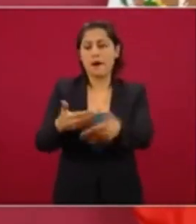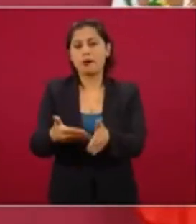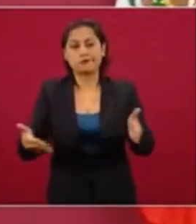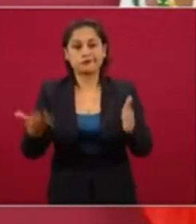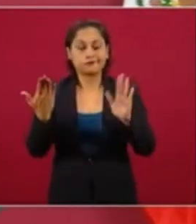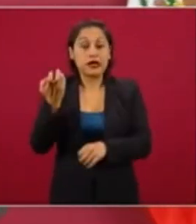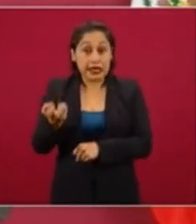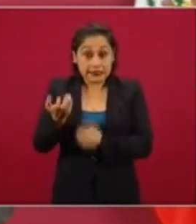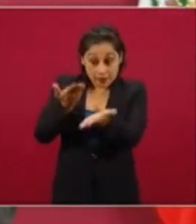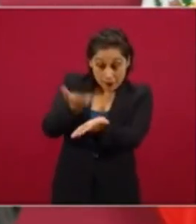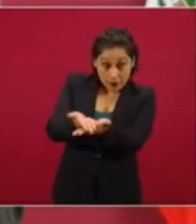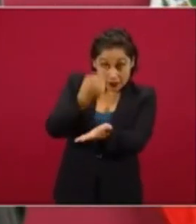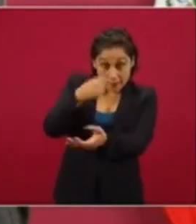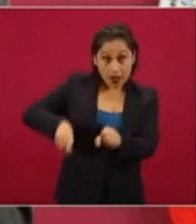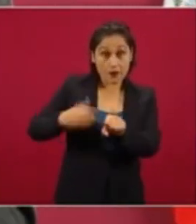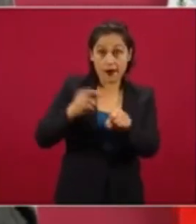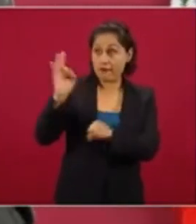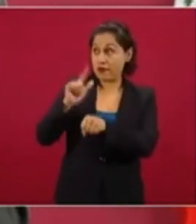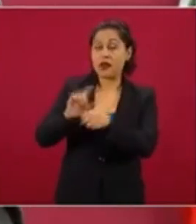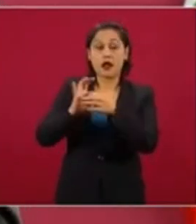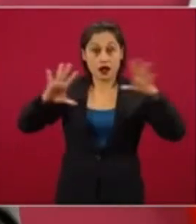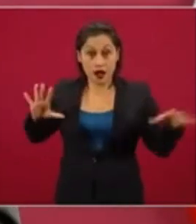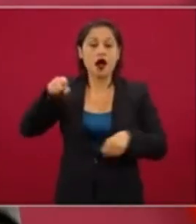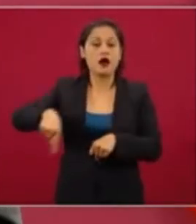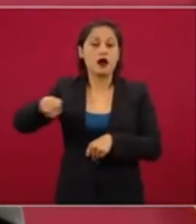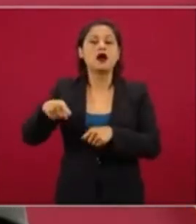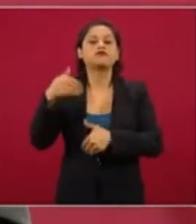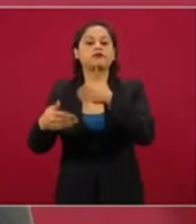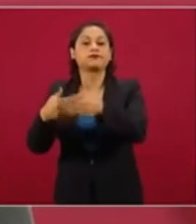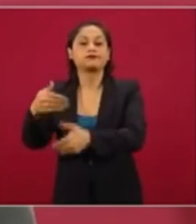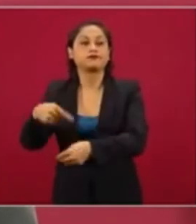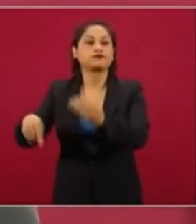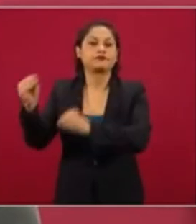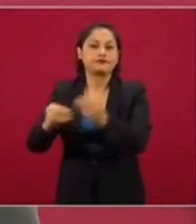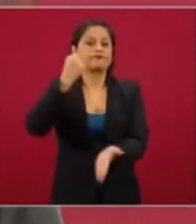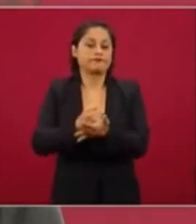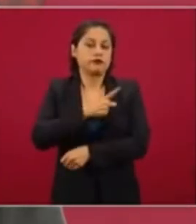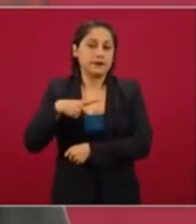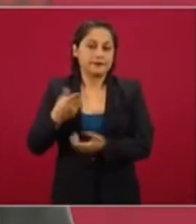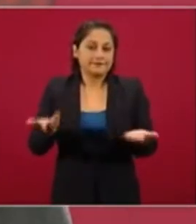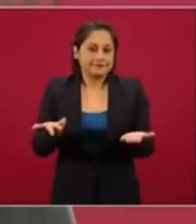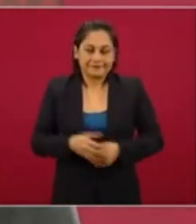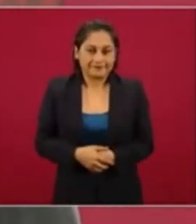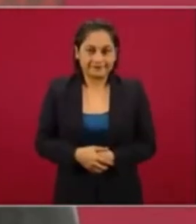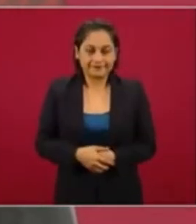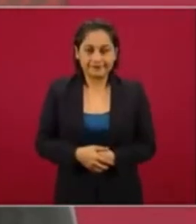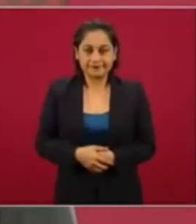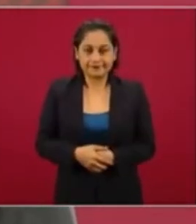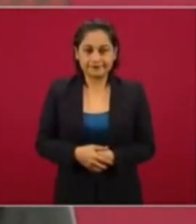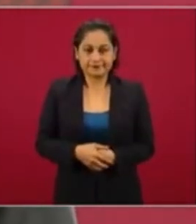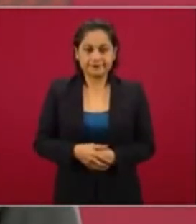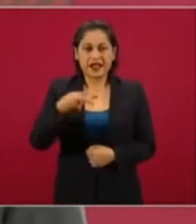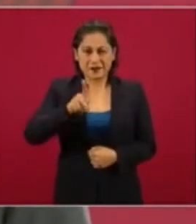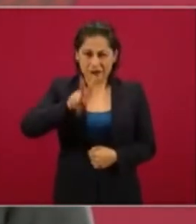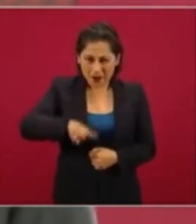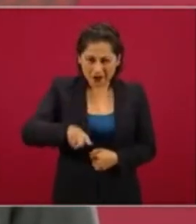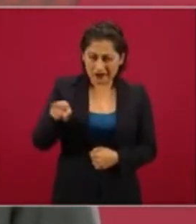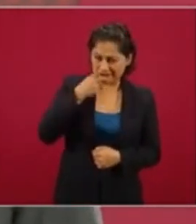llevaría a controversias que le correspondería a su vez resolver al Poder Judicial. ¿Qué es lo que está